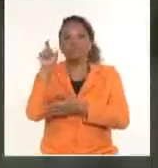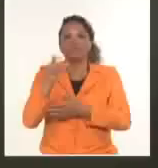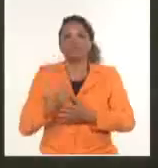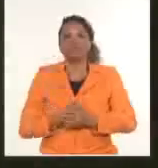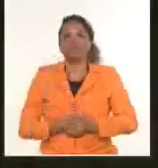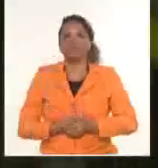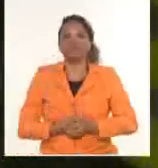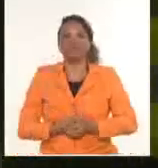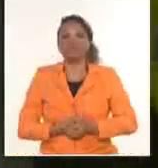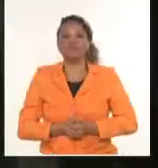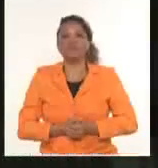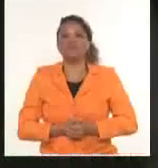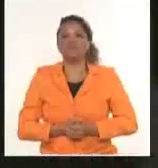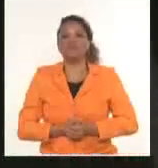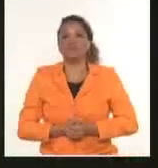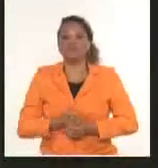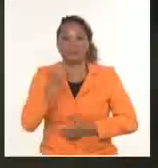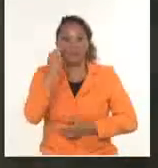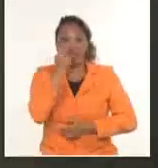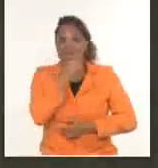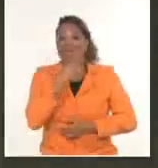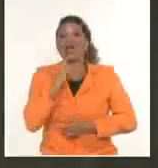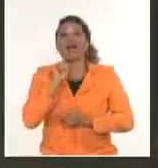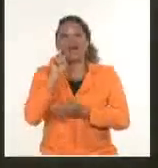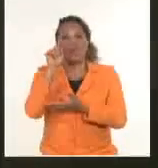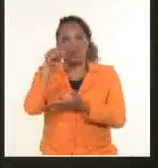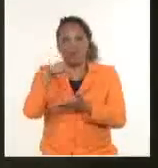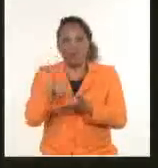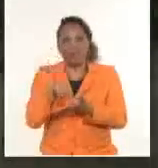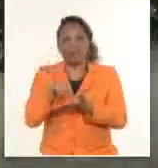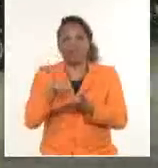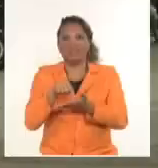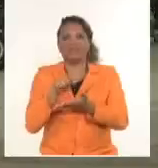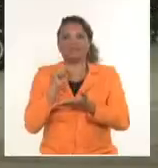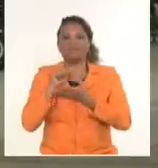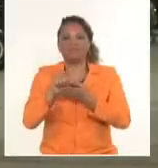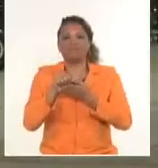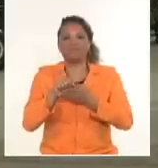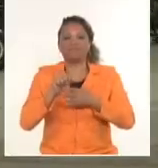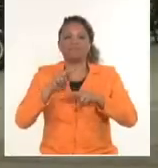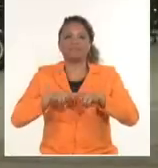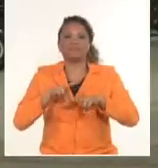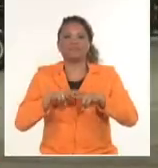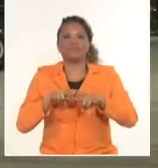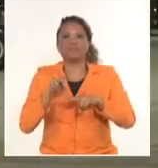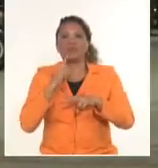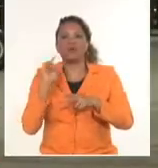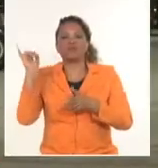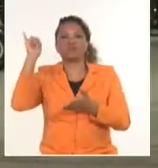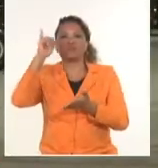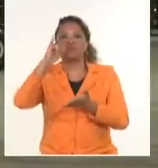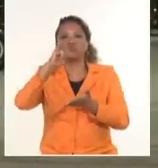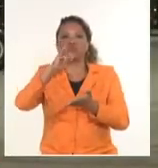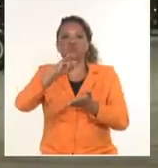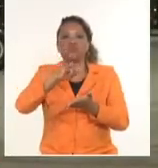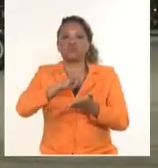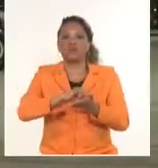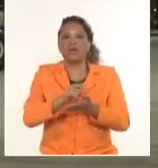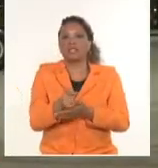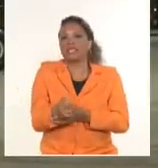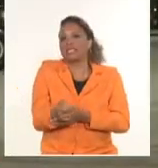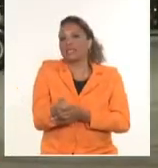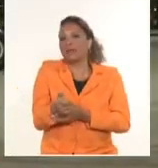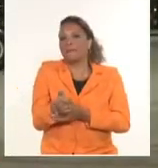Internacional José Martí, que presta servicios a la capital cubana y donde aterrizó hace solo minutos